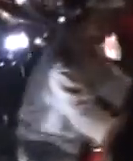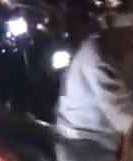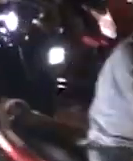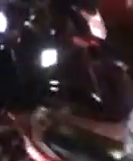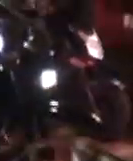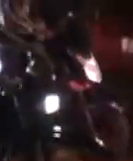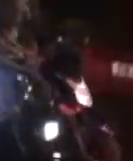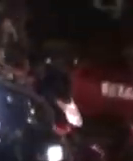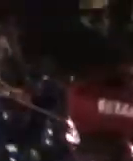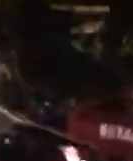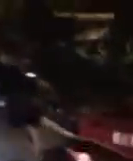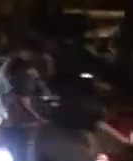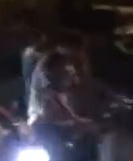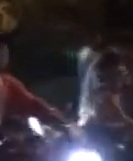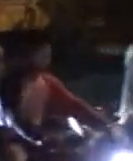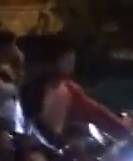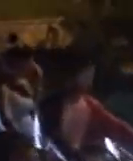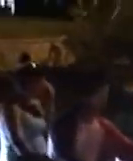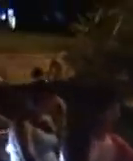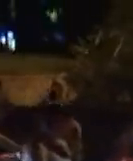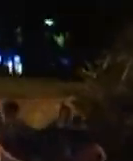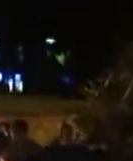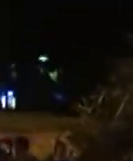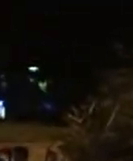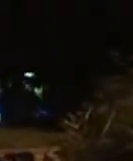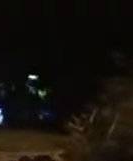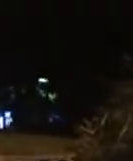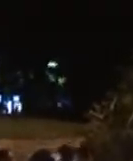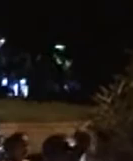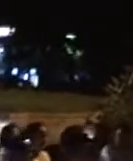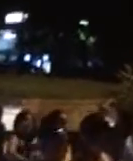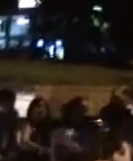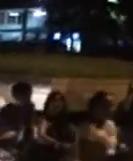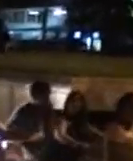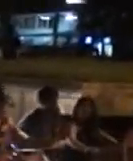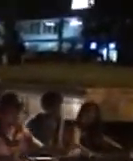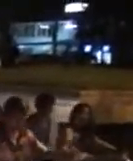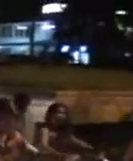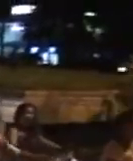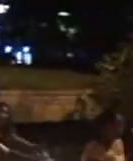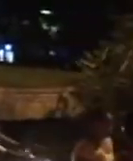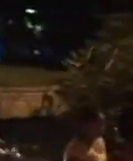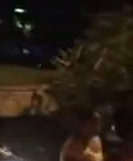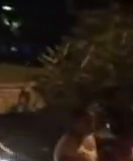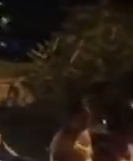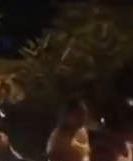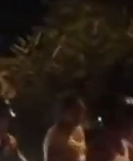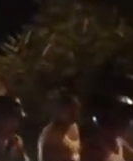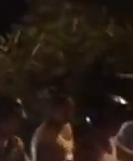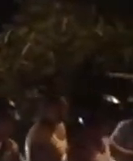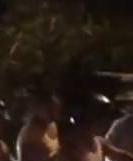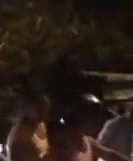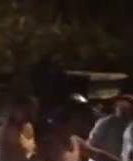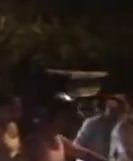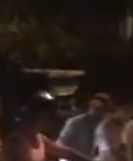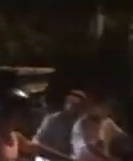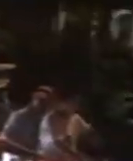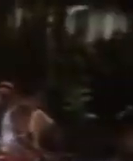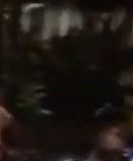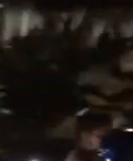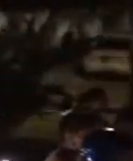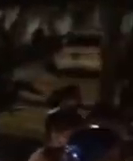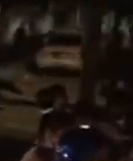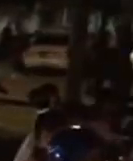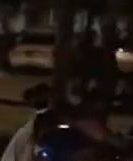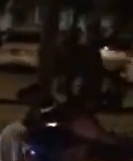trabajadores como las que hoy estamos lastimosamente mostrando, como es el asesinato del compañero